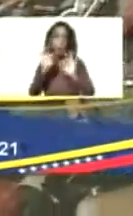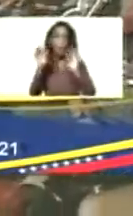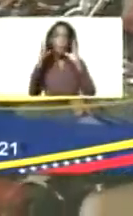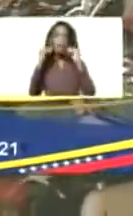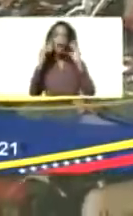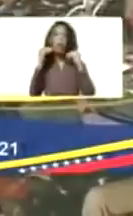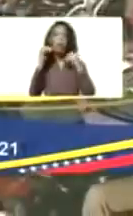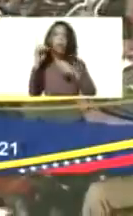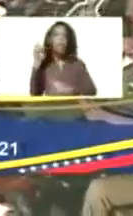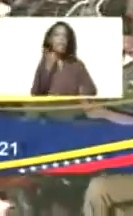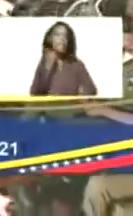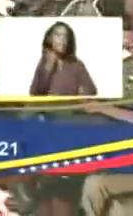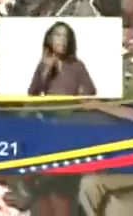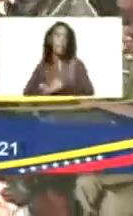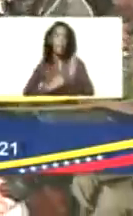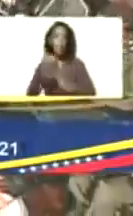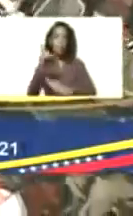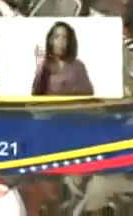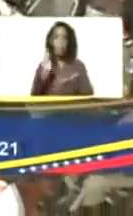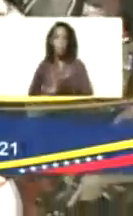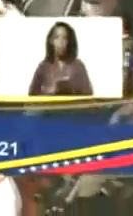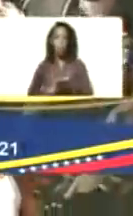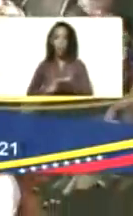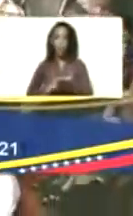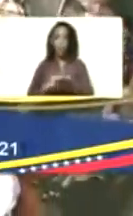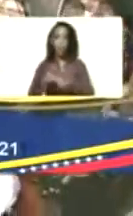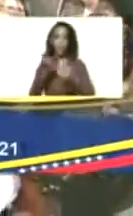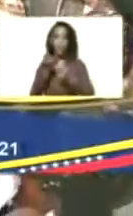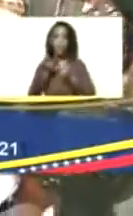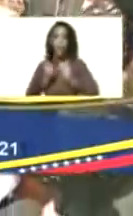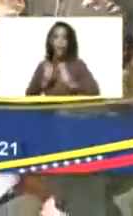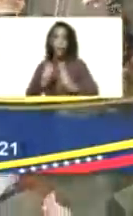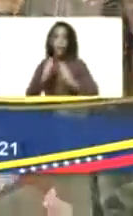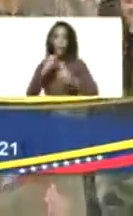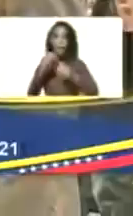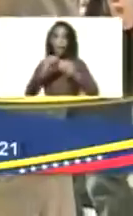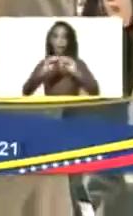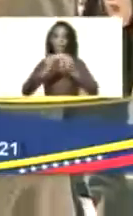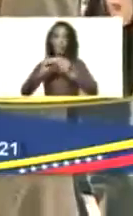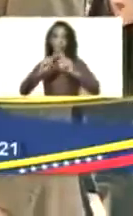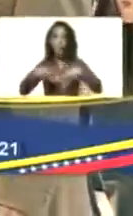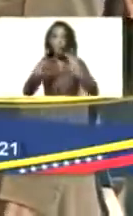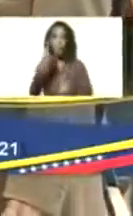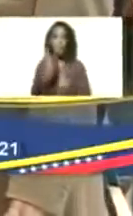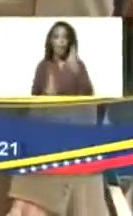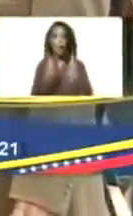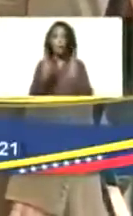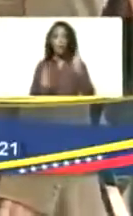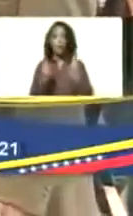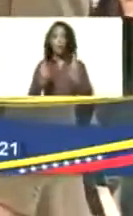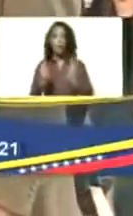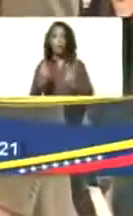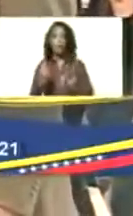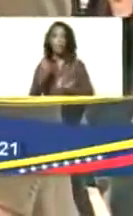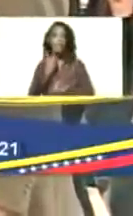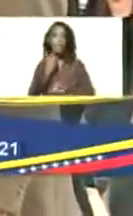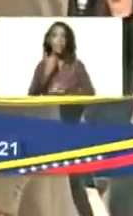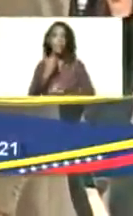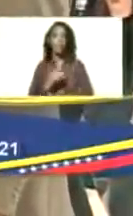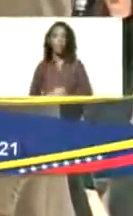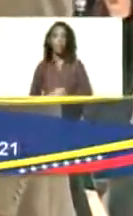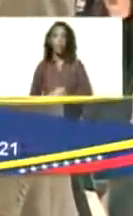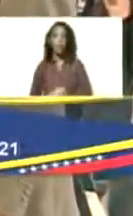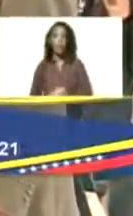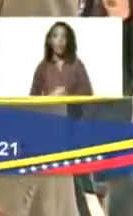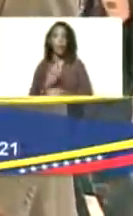de enfermedades que han desarrollado aplicaciones terapéuticas para la regeneración en pacientes con pseudoartrosis, regeneración